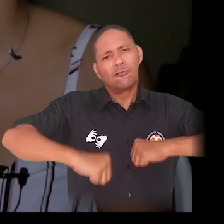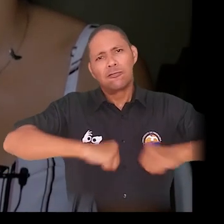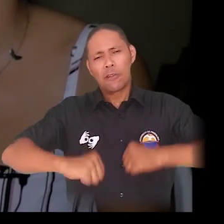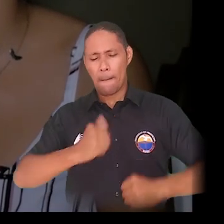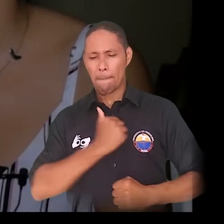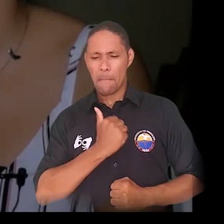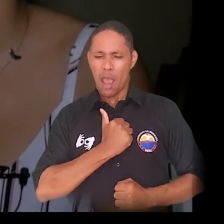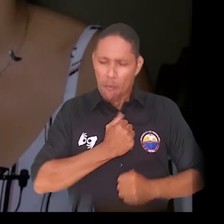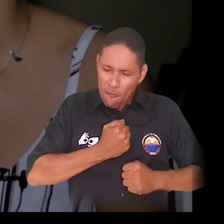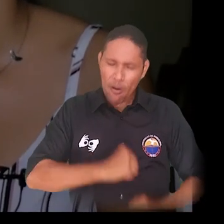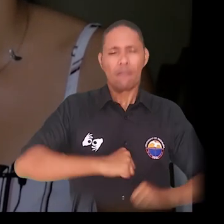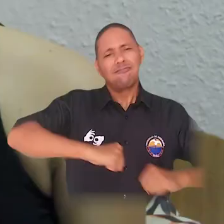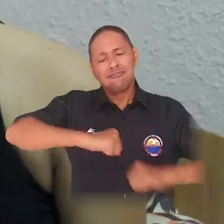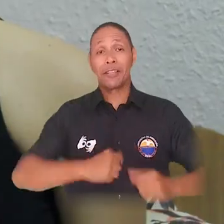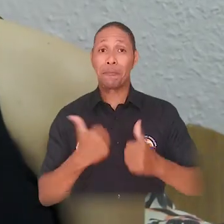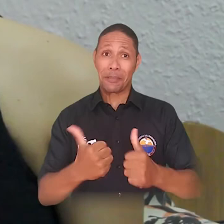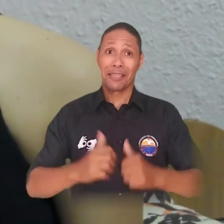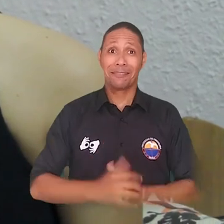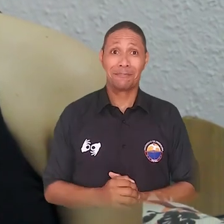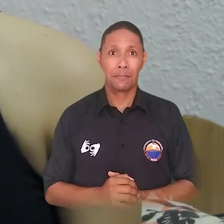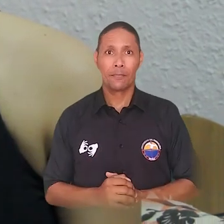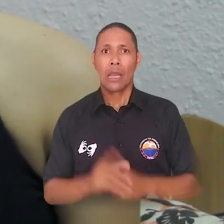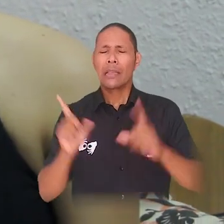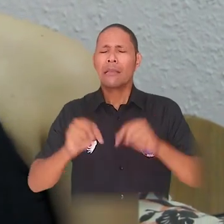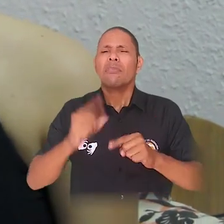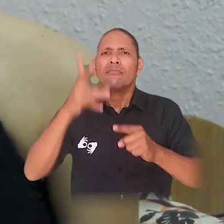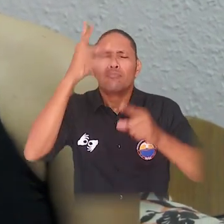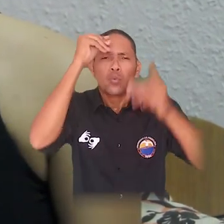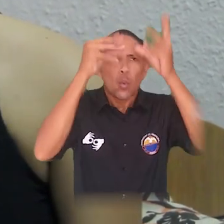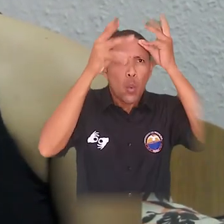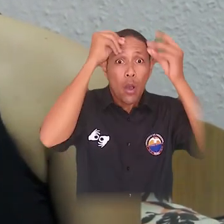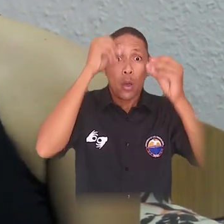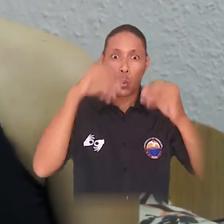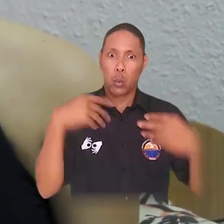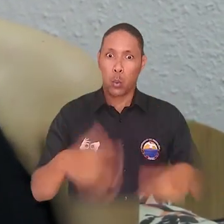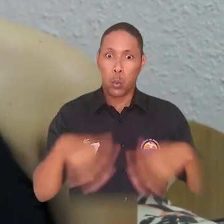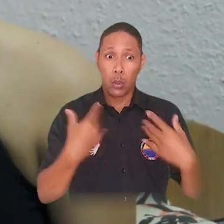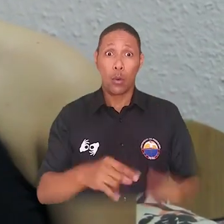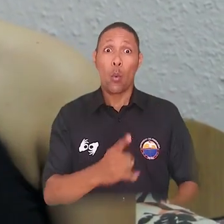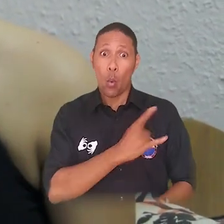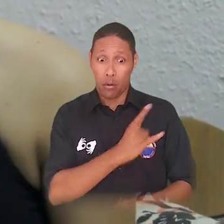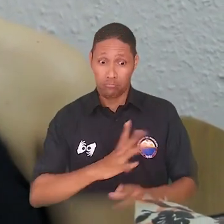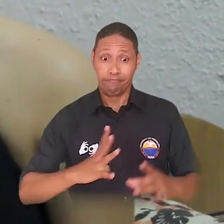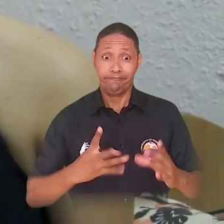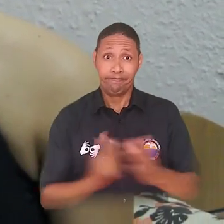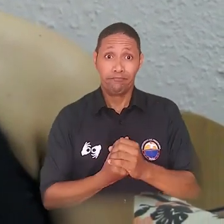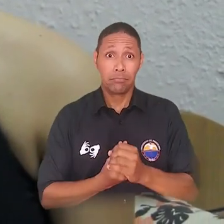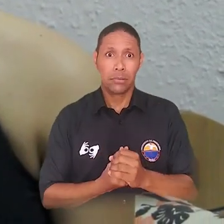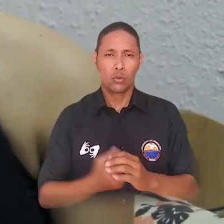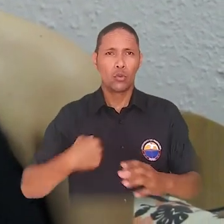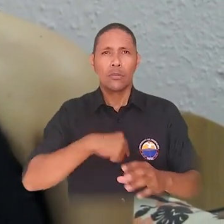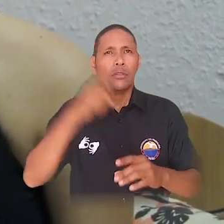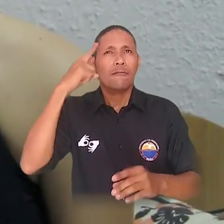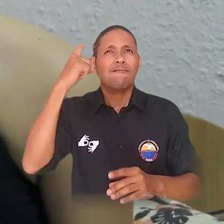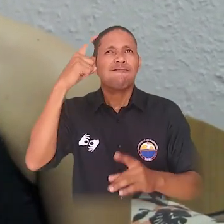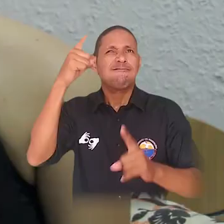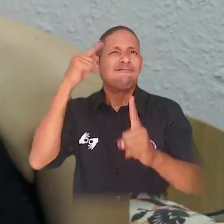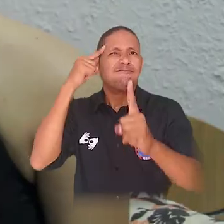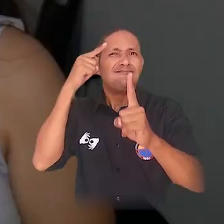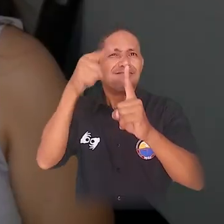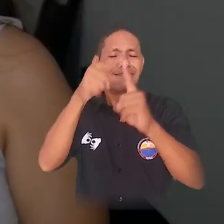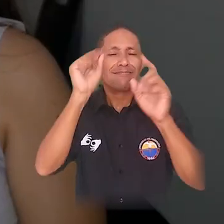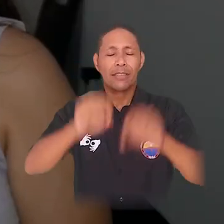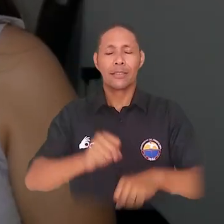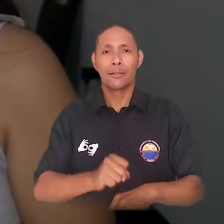y ser alguien, depende de ti. Y nos enseña a que la universidad es una universidad incluyente y que debemos seguir nuestros sueños por encima de